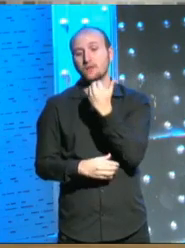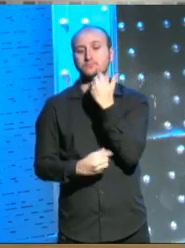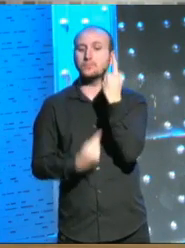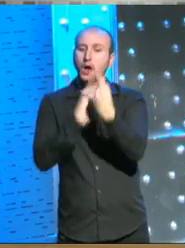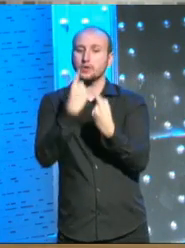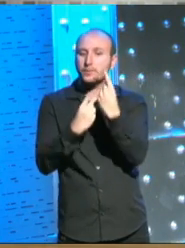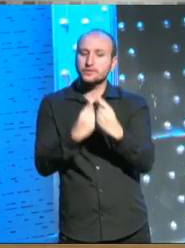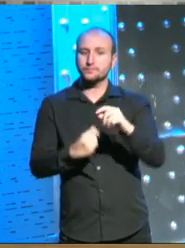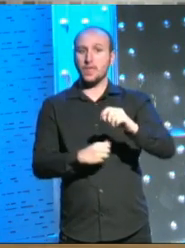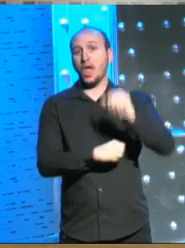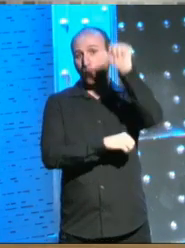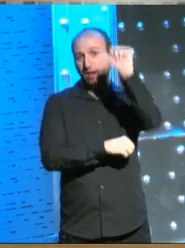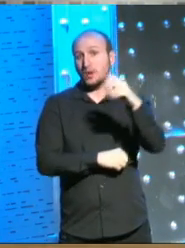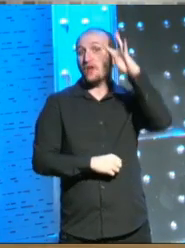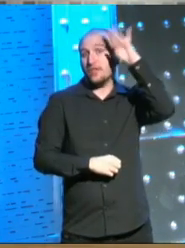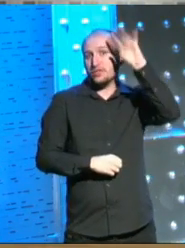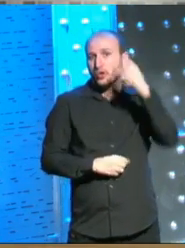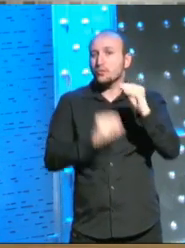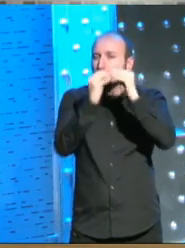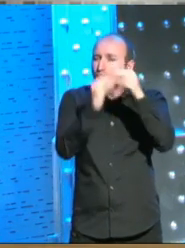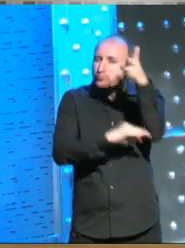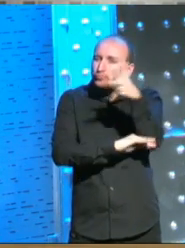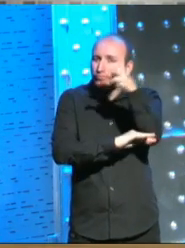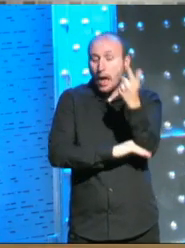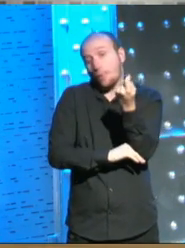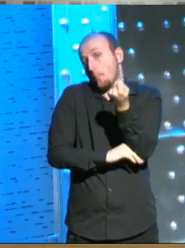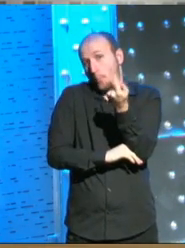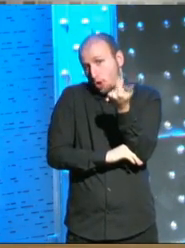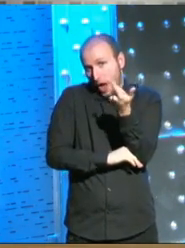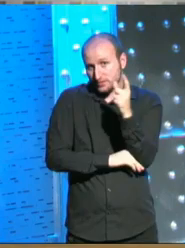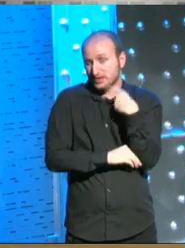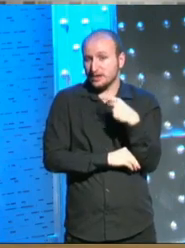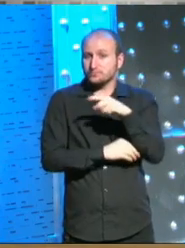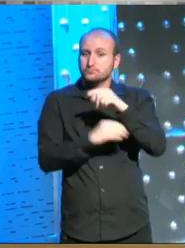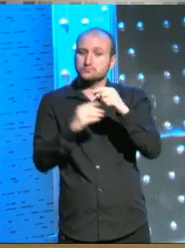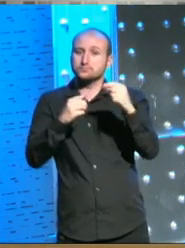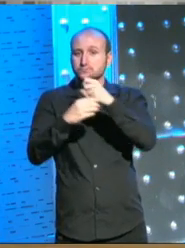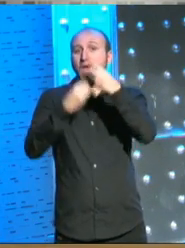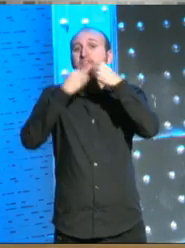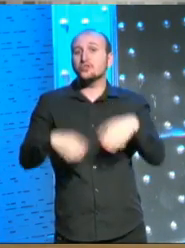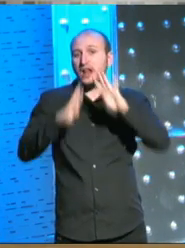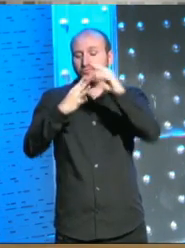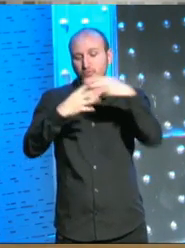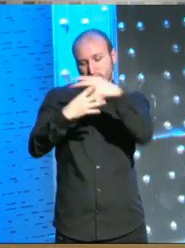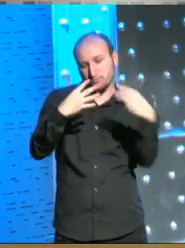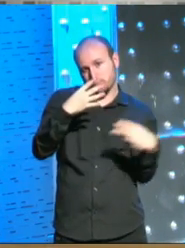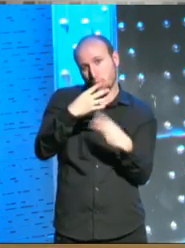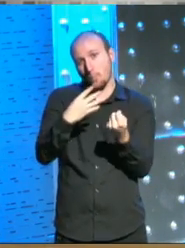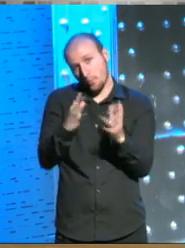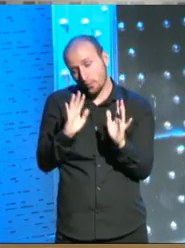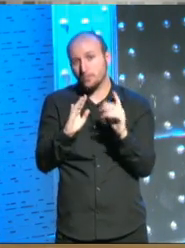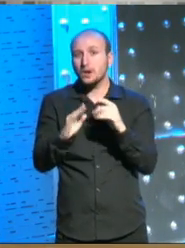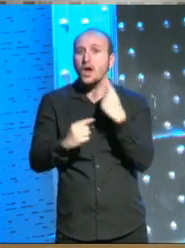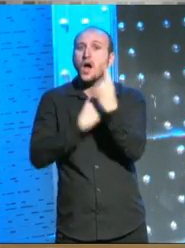películas de ficción, muy pocas, ocupan un lugar muy secundario en su producción. Su cine es básicamente documental, incluso a